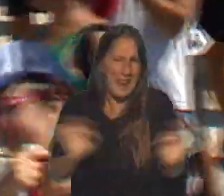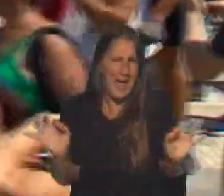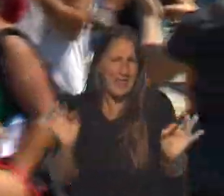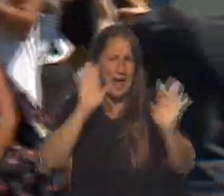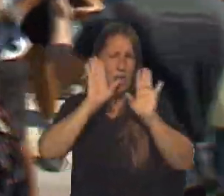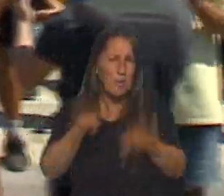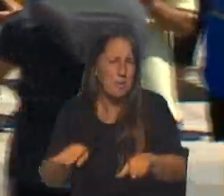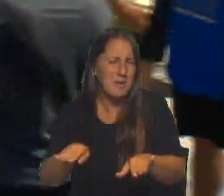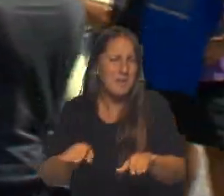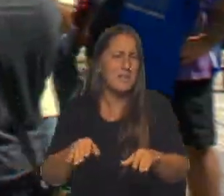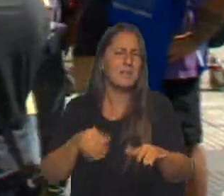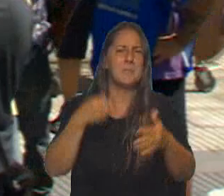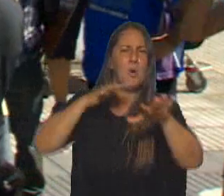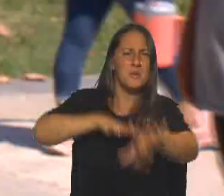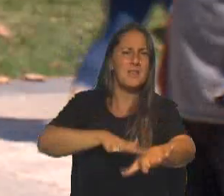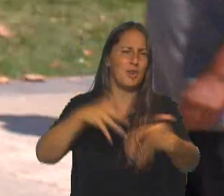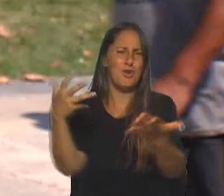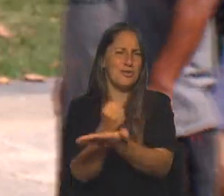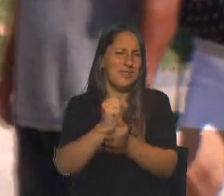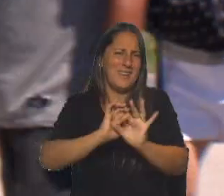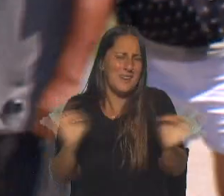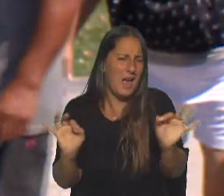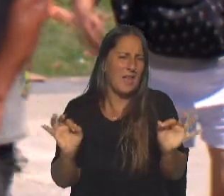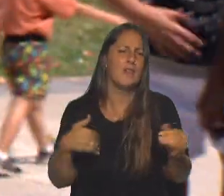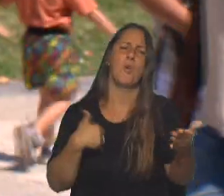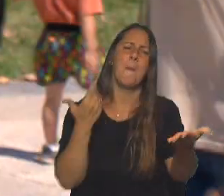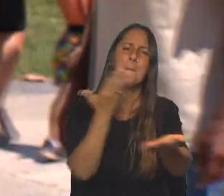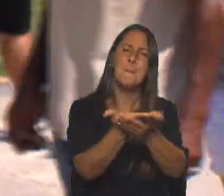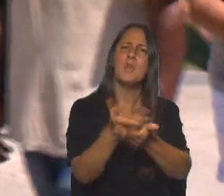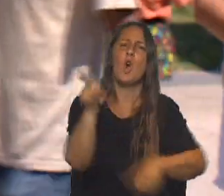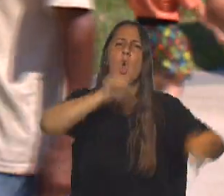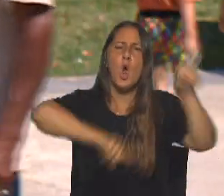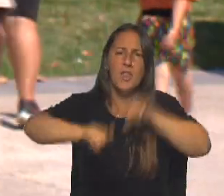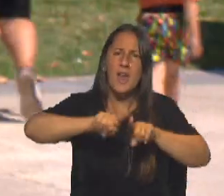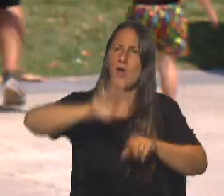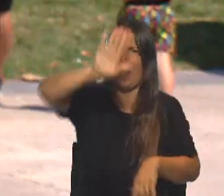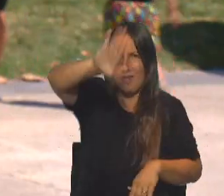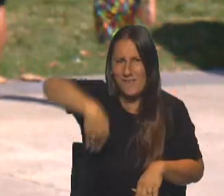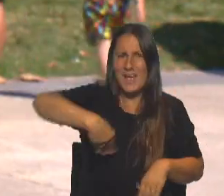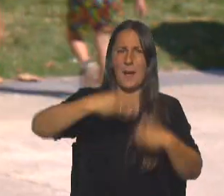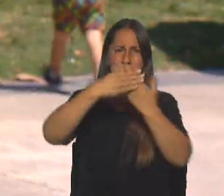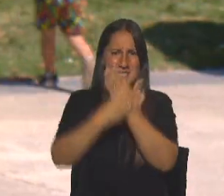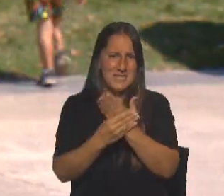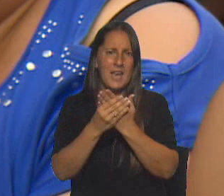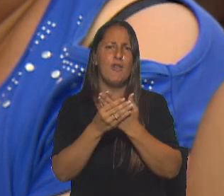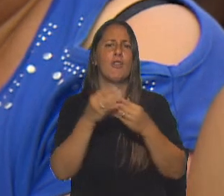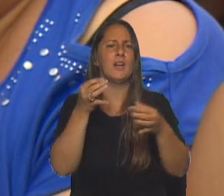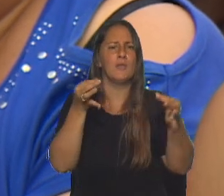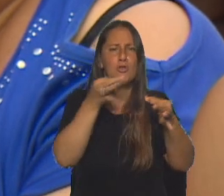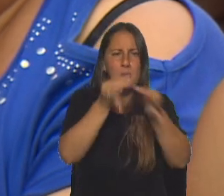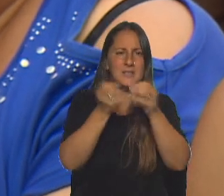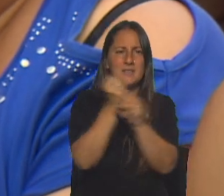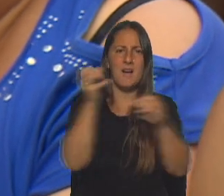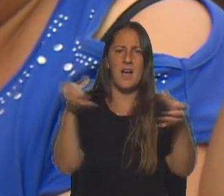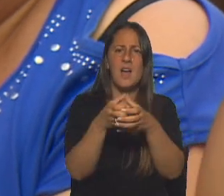acampe y nada con la instancia de movilización. Le sigo diciendo a Robert Livoni que trabajemos, que venga el Ministerio a trabajar con la Ministra, que nosotros no vamos a